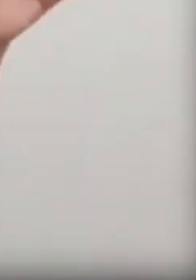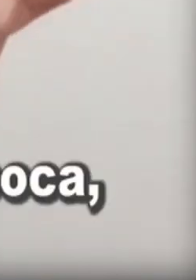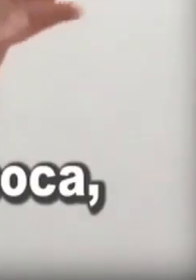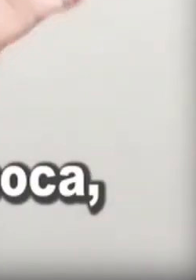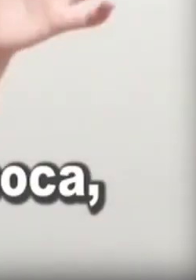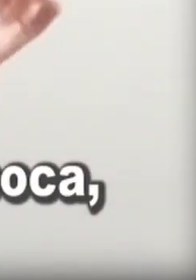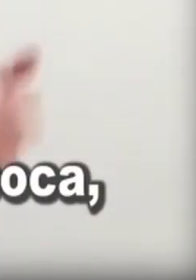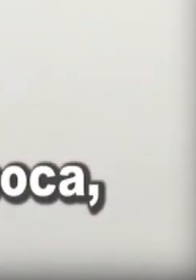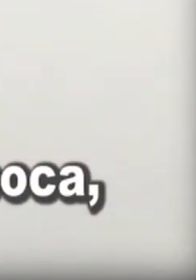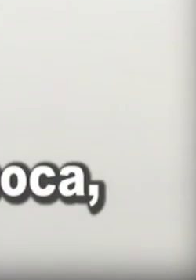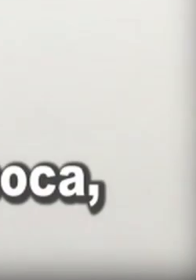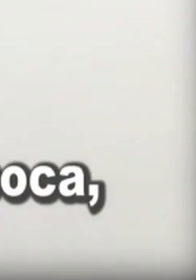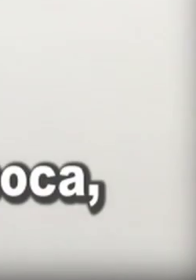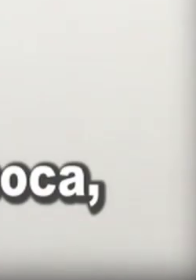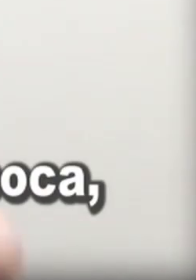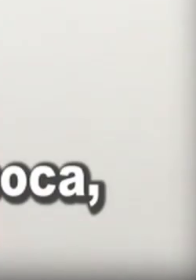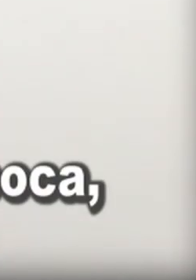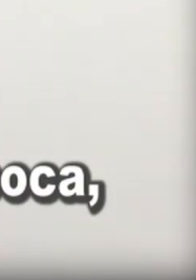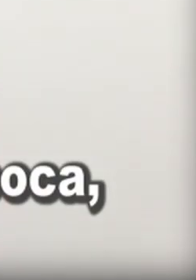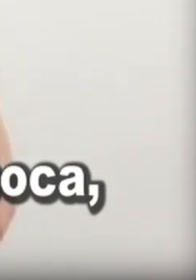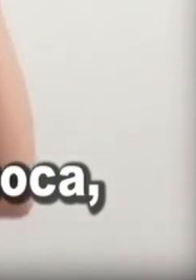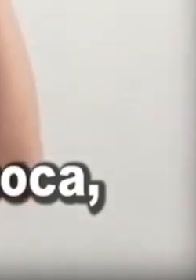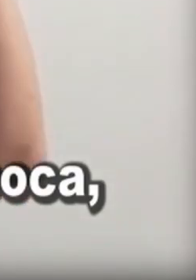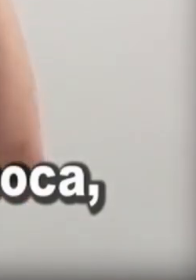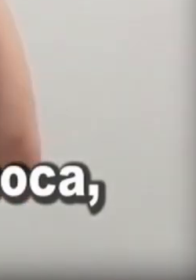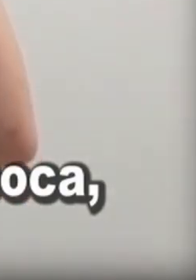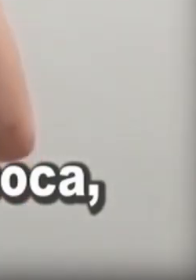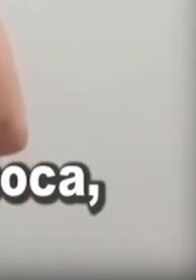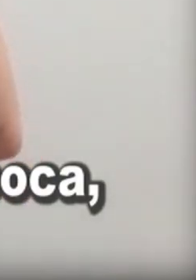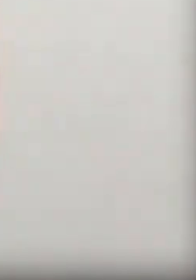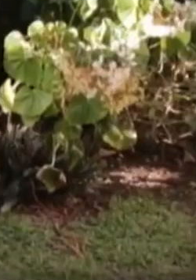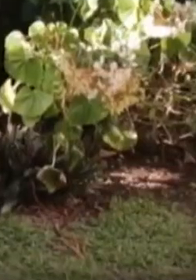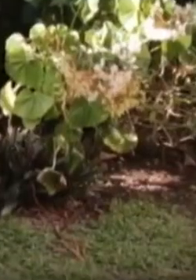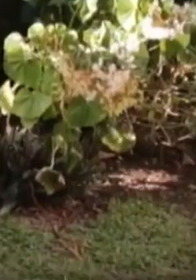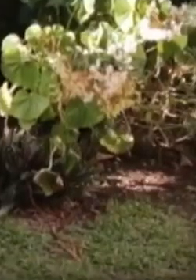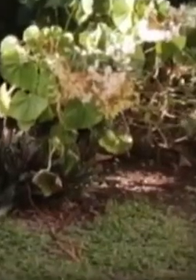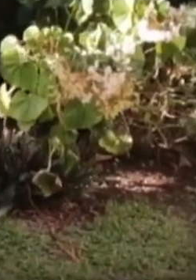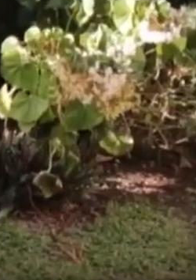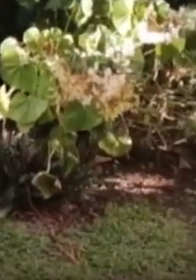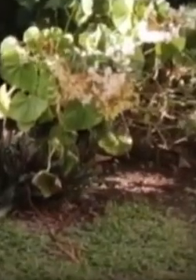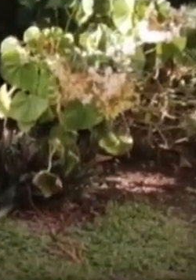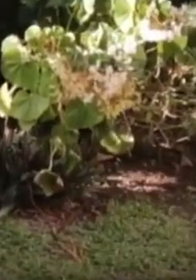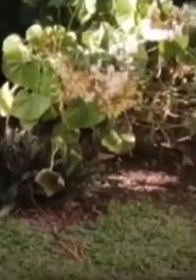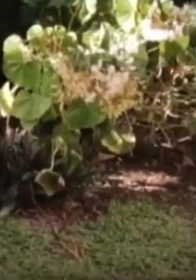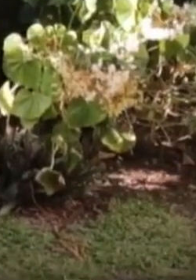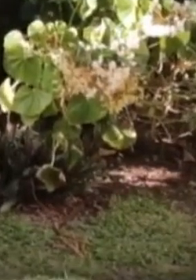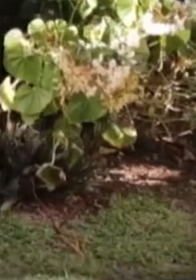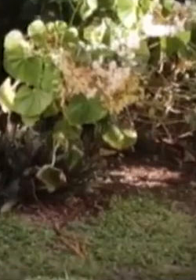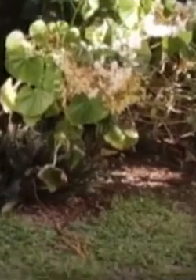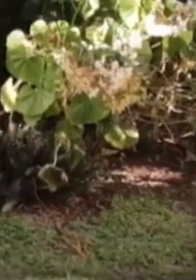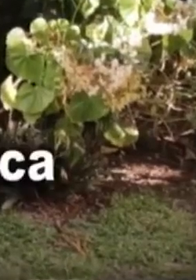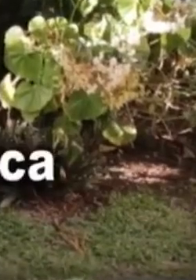No llevemos las manos a la boca, nariz ni ojos. grandes y